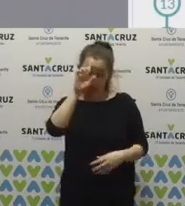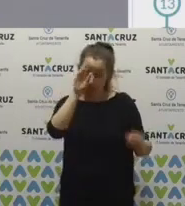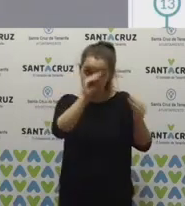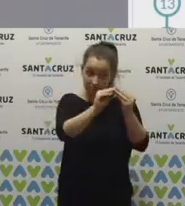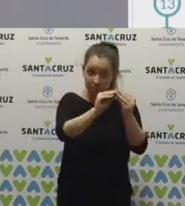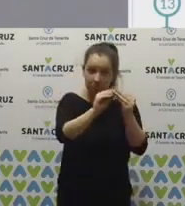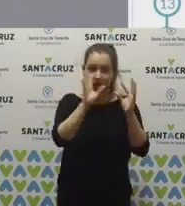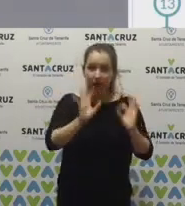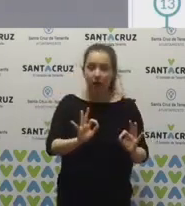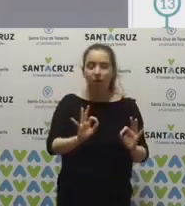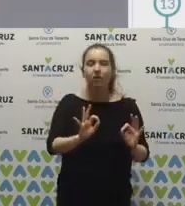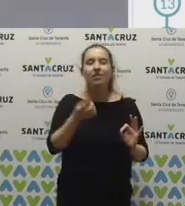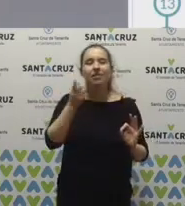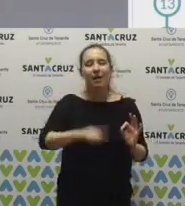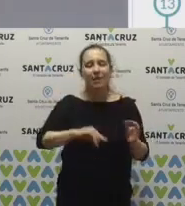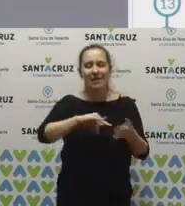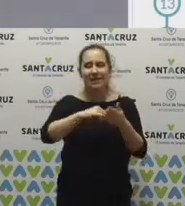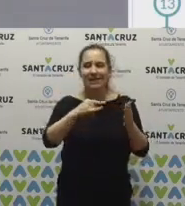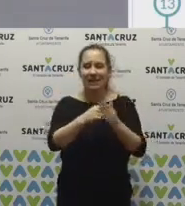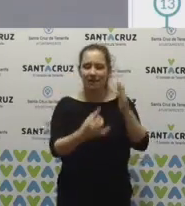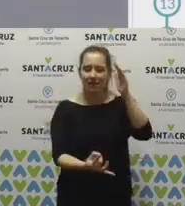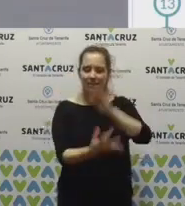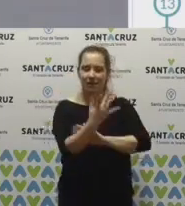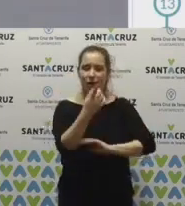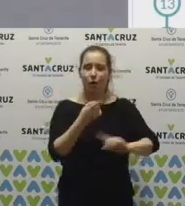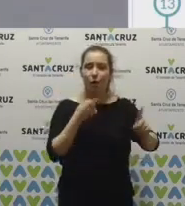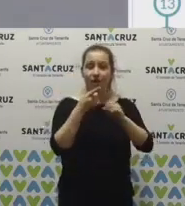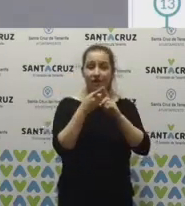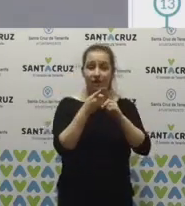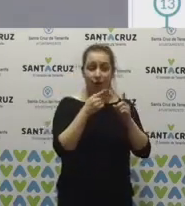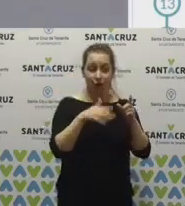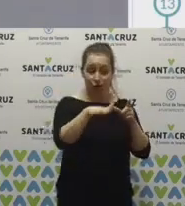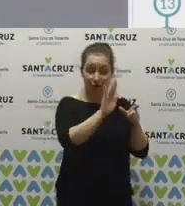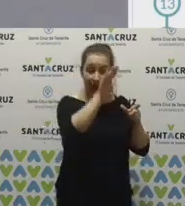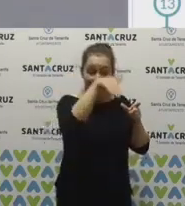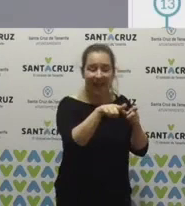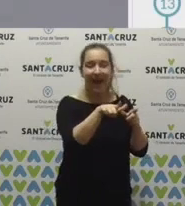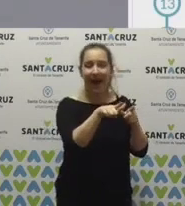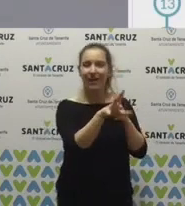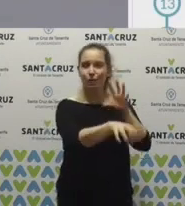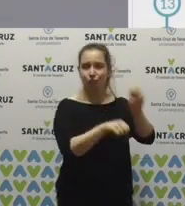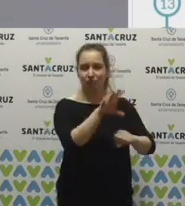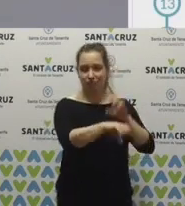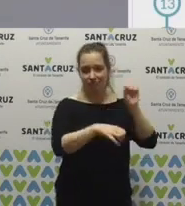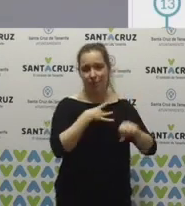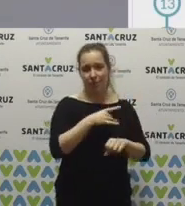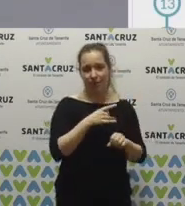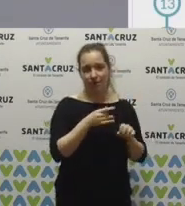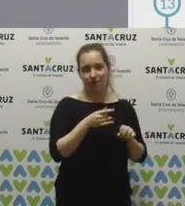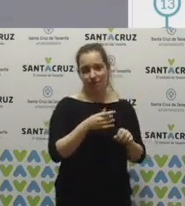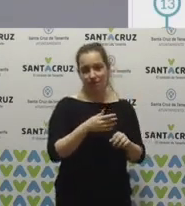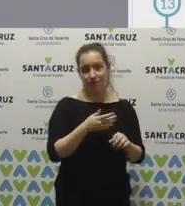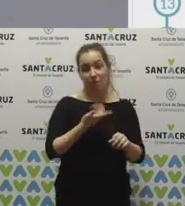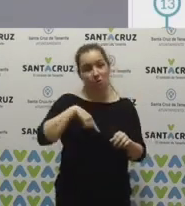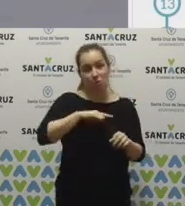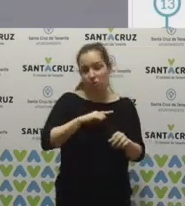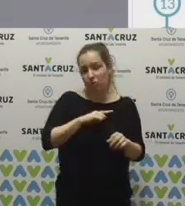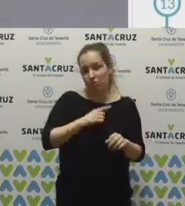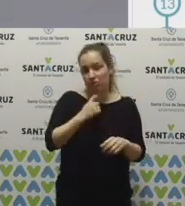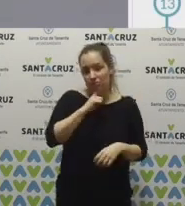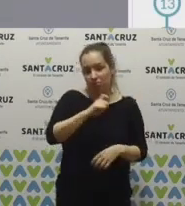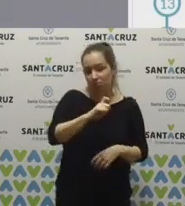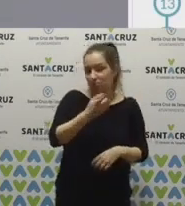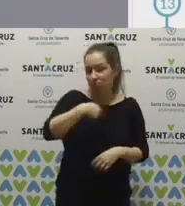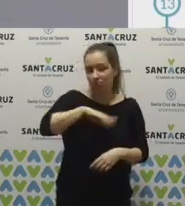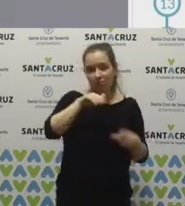arbitre un sistema que permita también el consumo dentro del propio distrito nosotros anunciamos nuestro voto a favor y esperamos